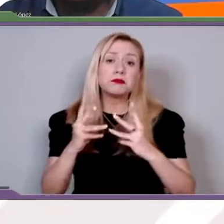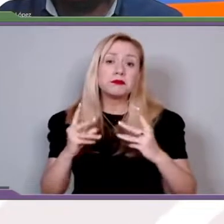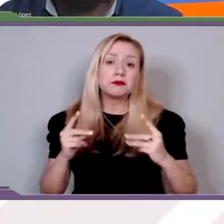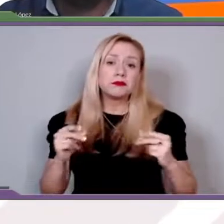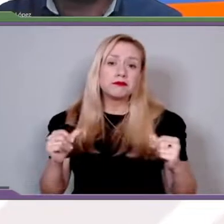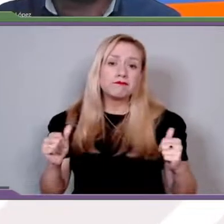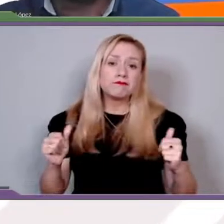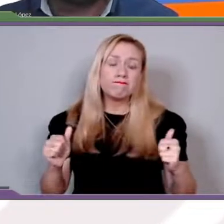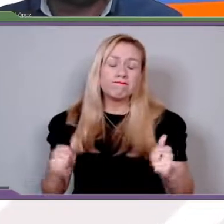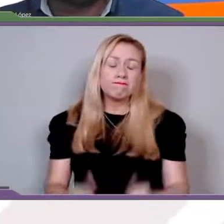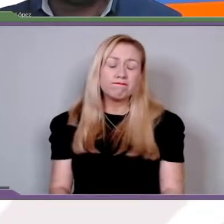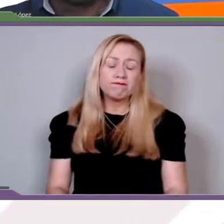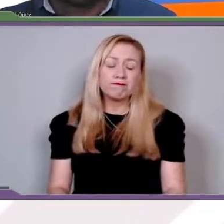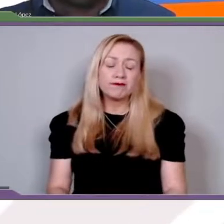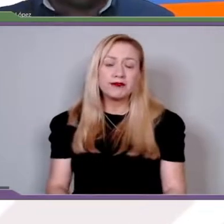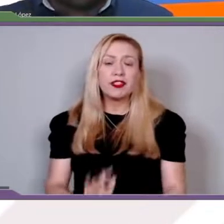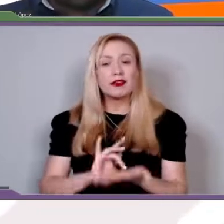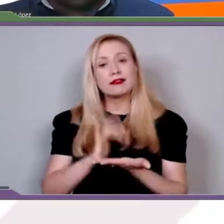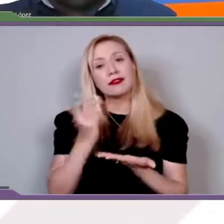Gracias.